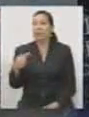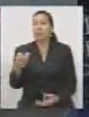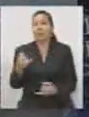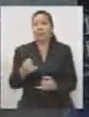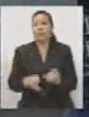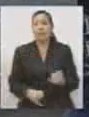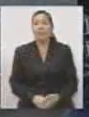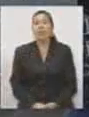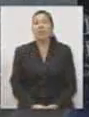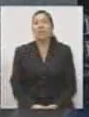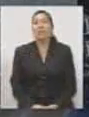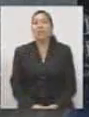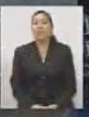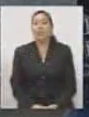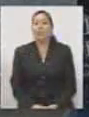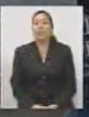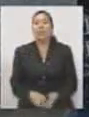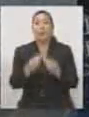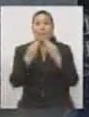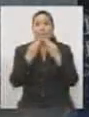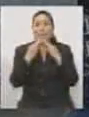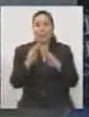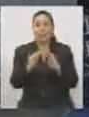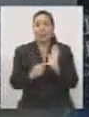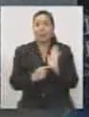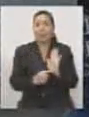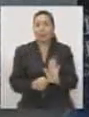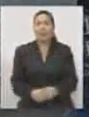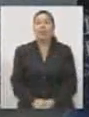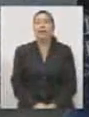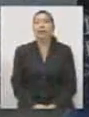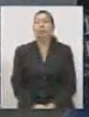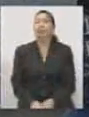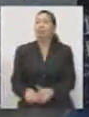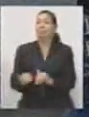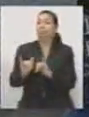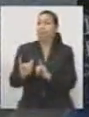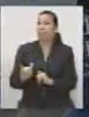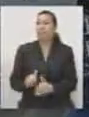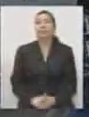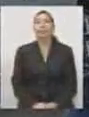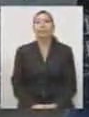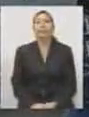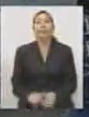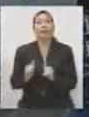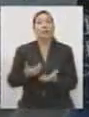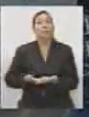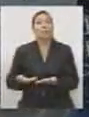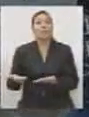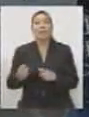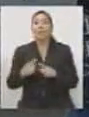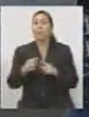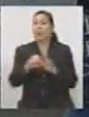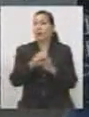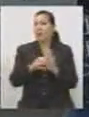definamos. Yo creo que los mensajes que nos está dando dejar hacer y dejar pasar en el